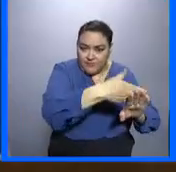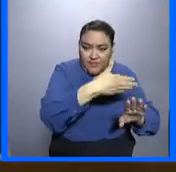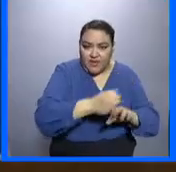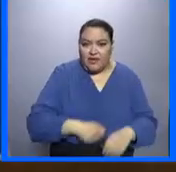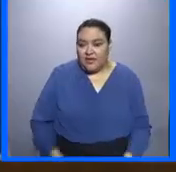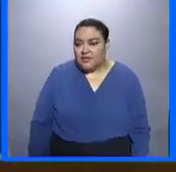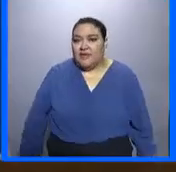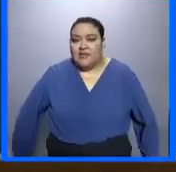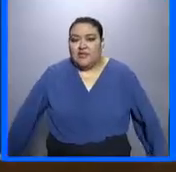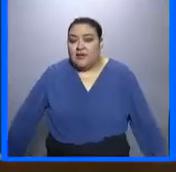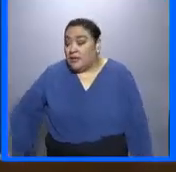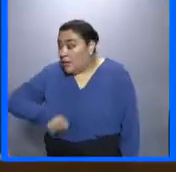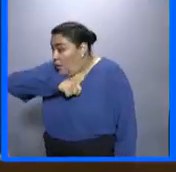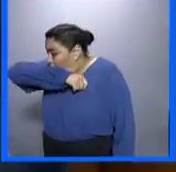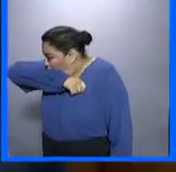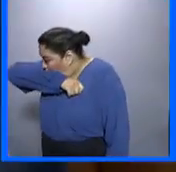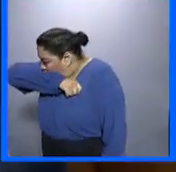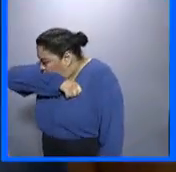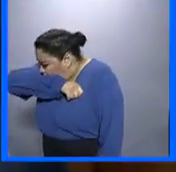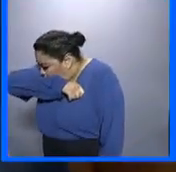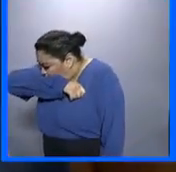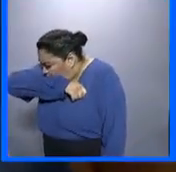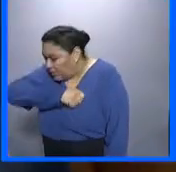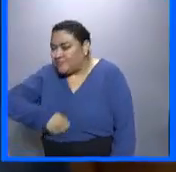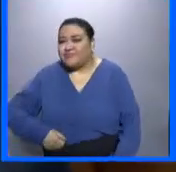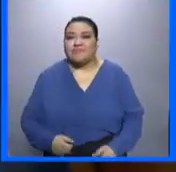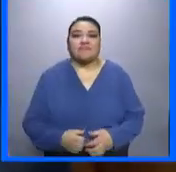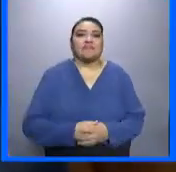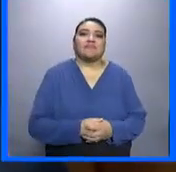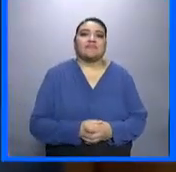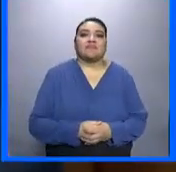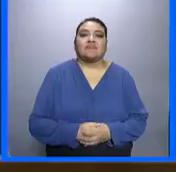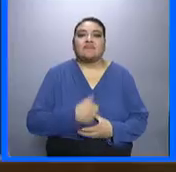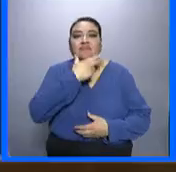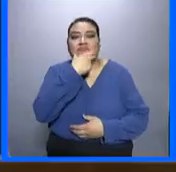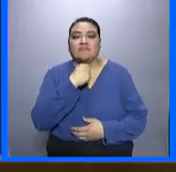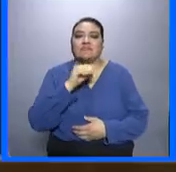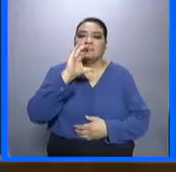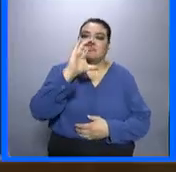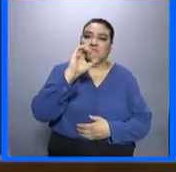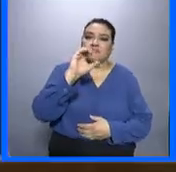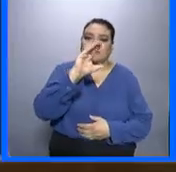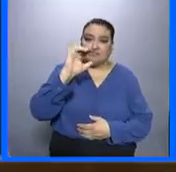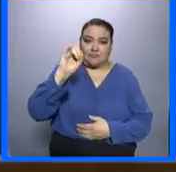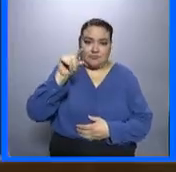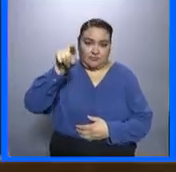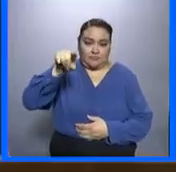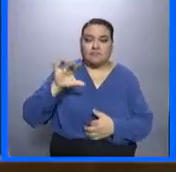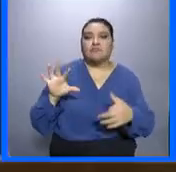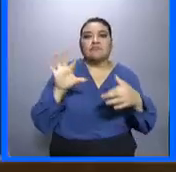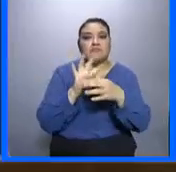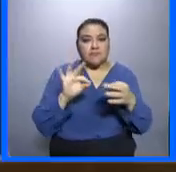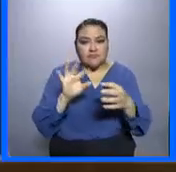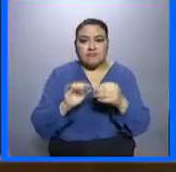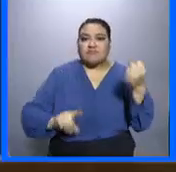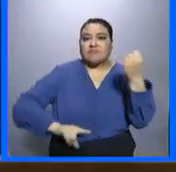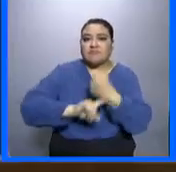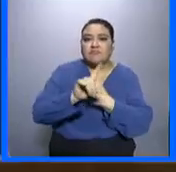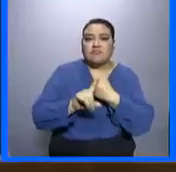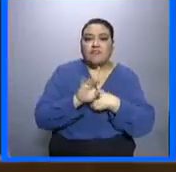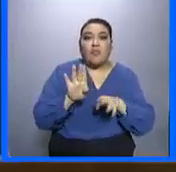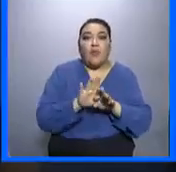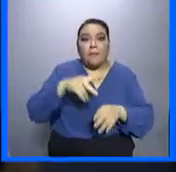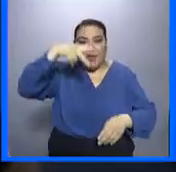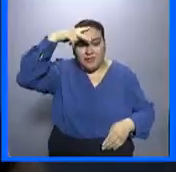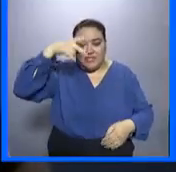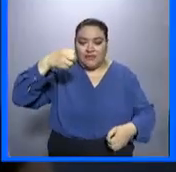El ministro en retiro de la Suprema Corte de Justicia, José Ramón Cosío, resaltó los efectos y desafíos estructurales en el sistema de